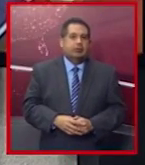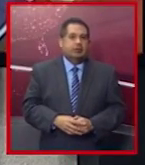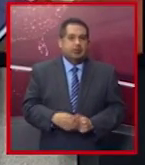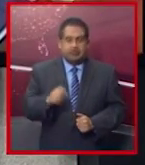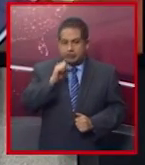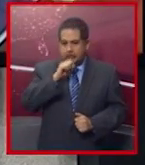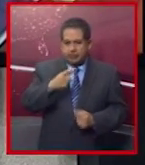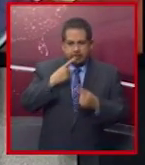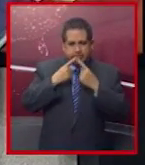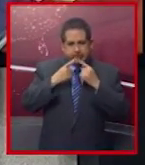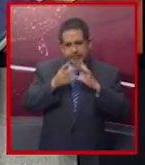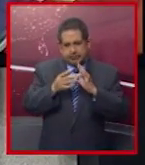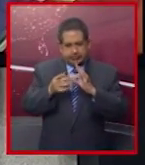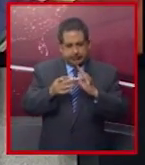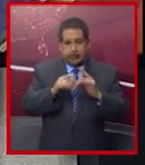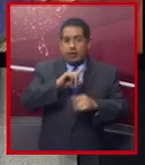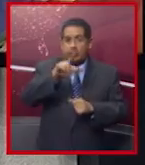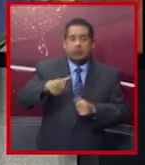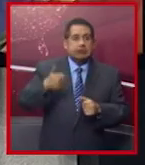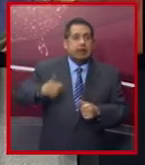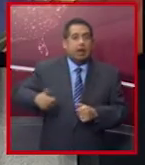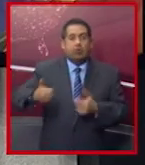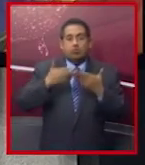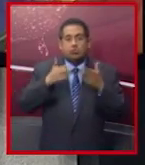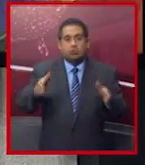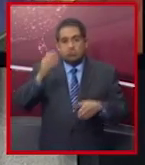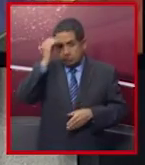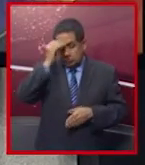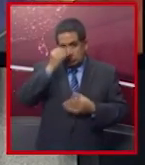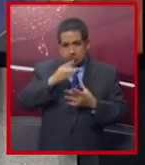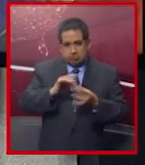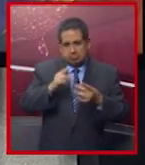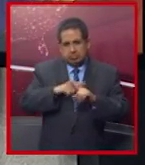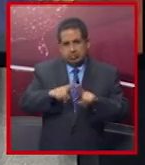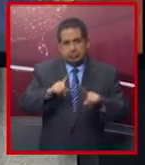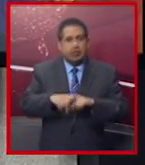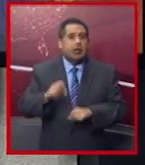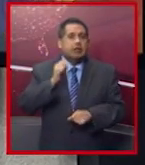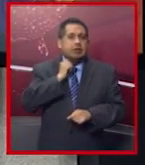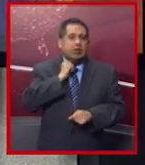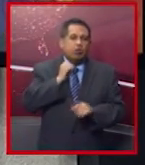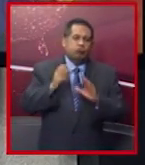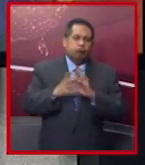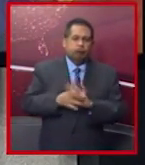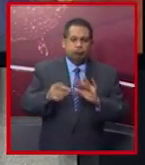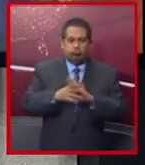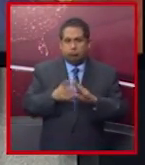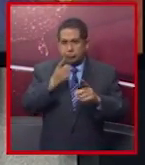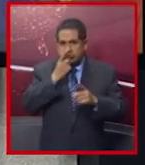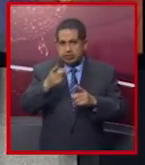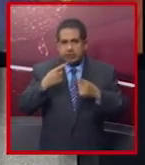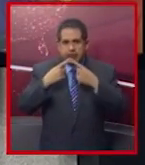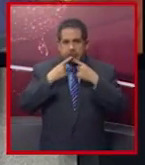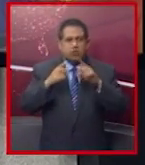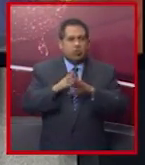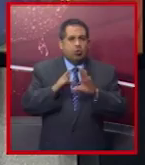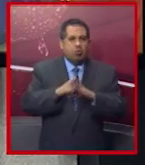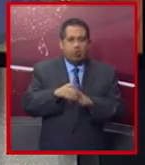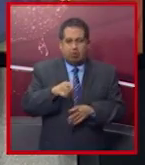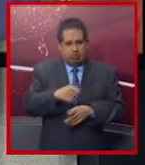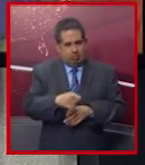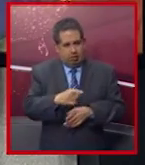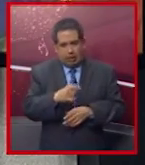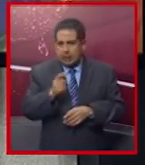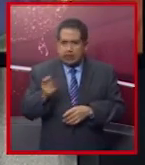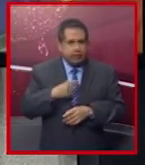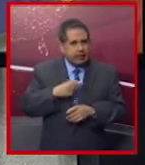de la fundamentación se abrió la discusión de la reforma, en la cual participaron senadores en contra, afirmando que se militariza una actividad que deberá ser